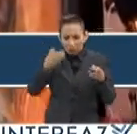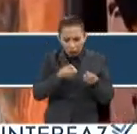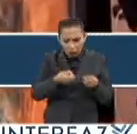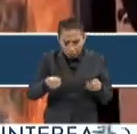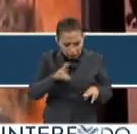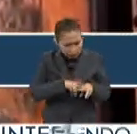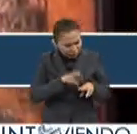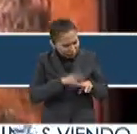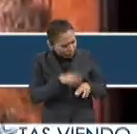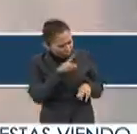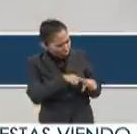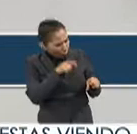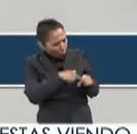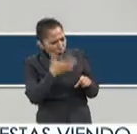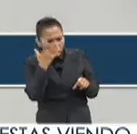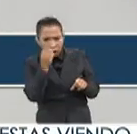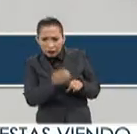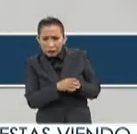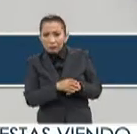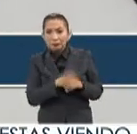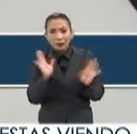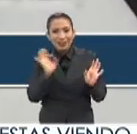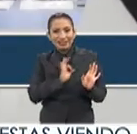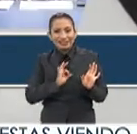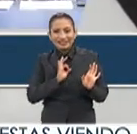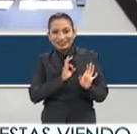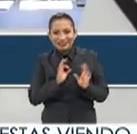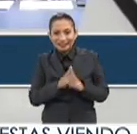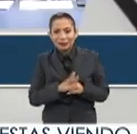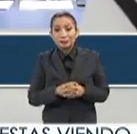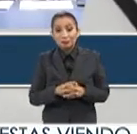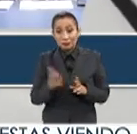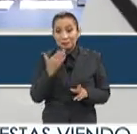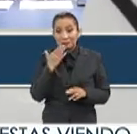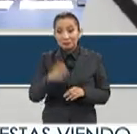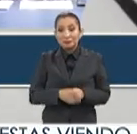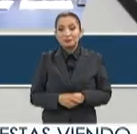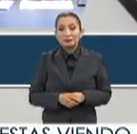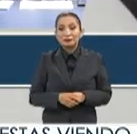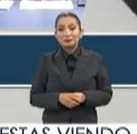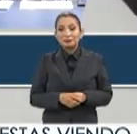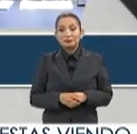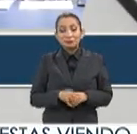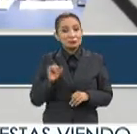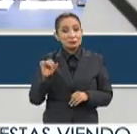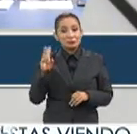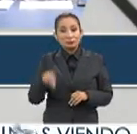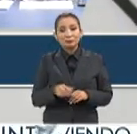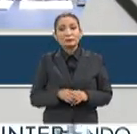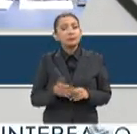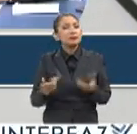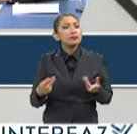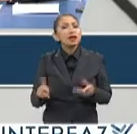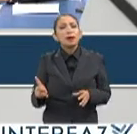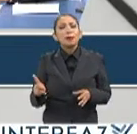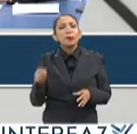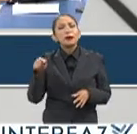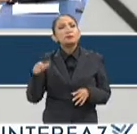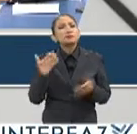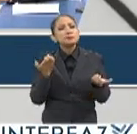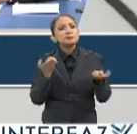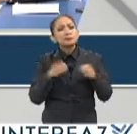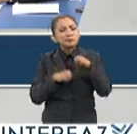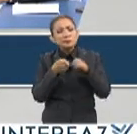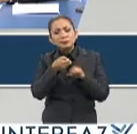que dices, ay, qué cómoda, ¿no? A veces cuando menos lo notas es cuando está mejor diseñado, ¿no? Sí. Pero en la